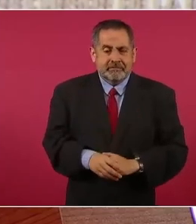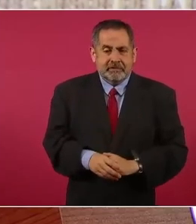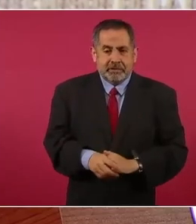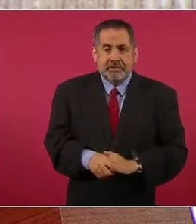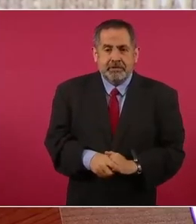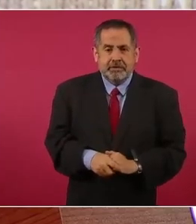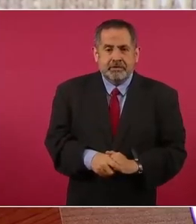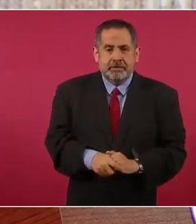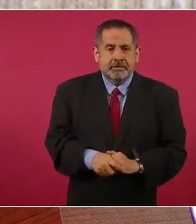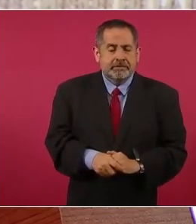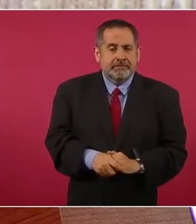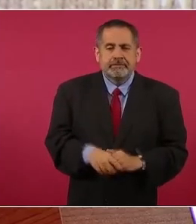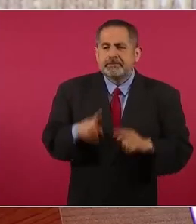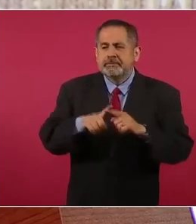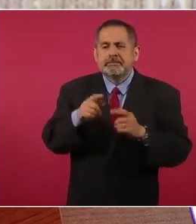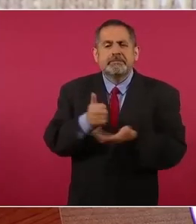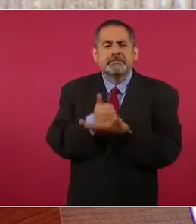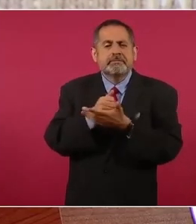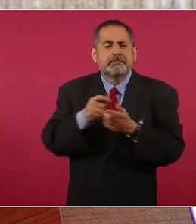¿Quién le ayudó